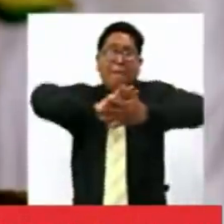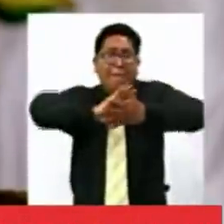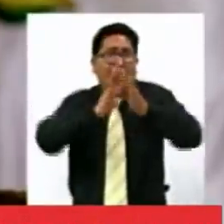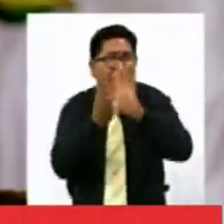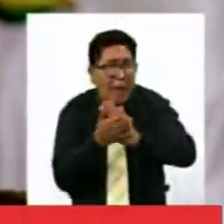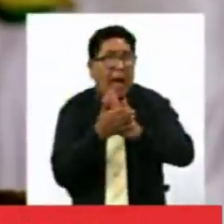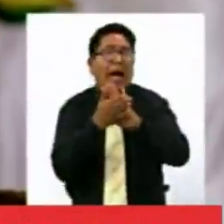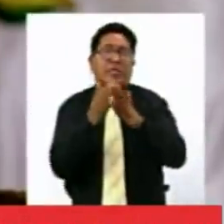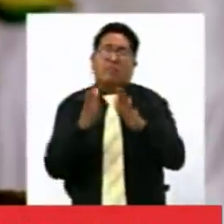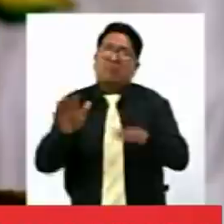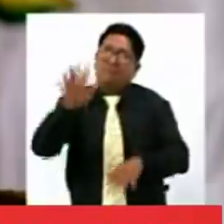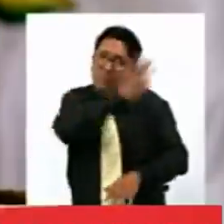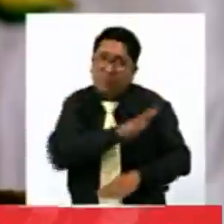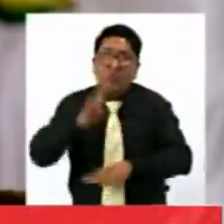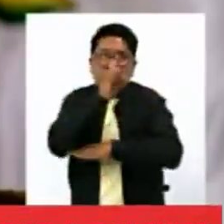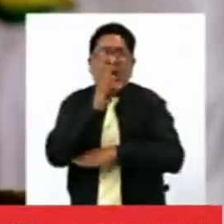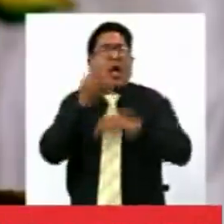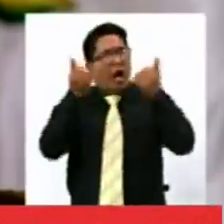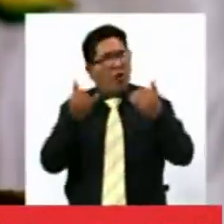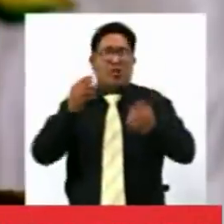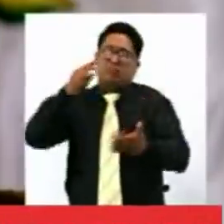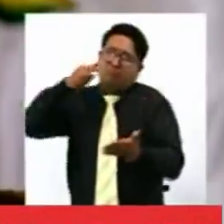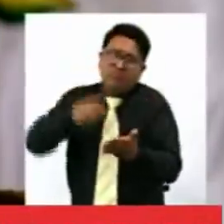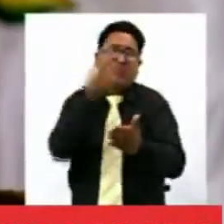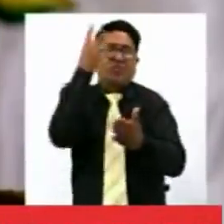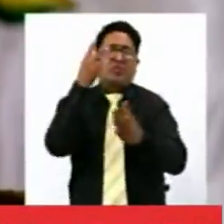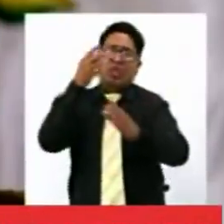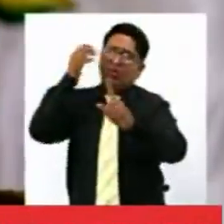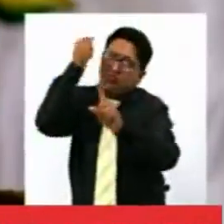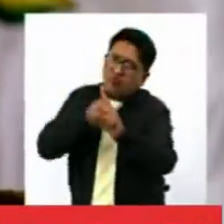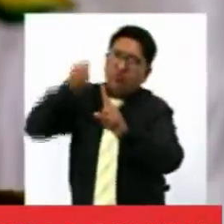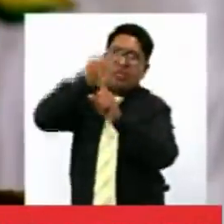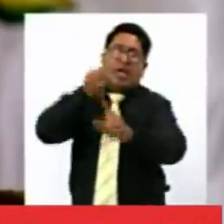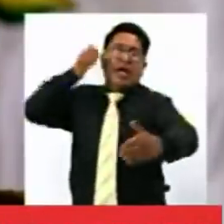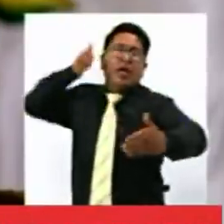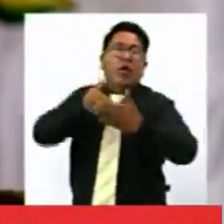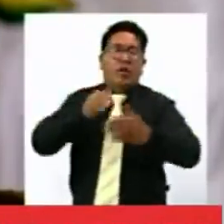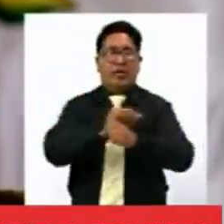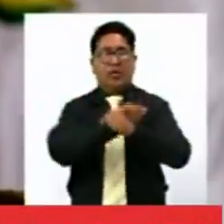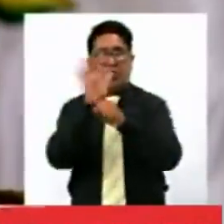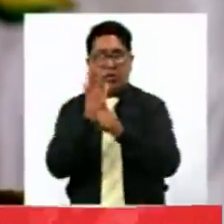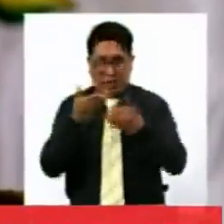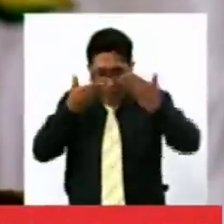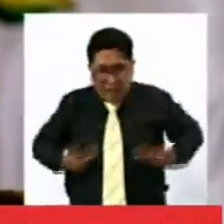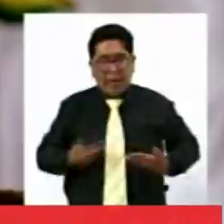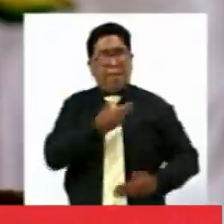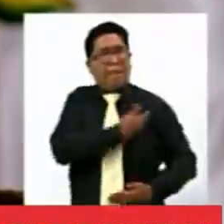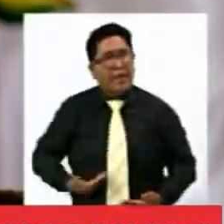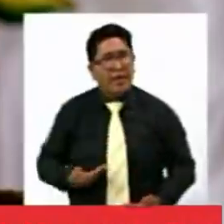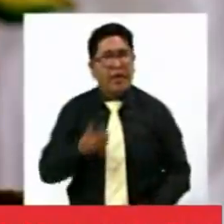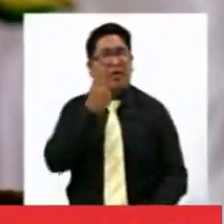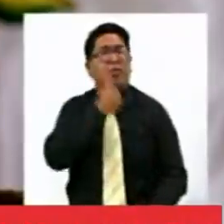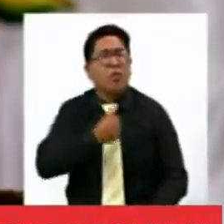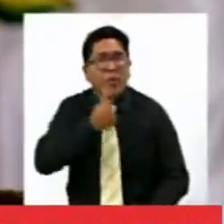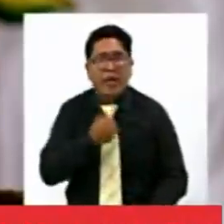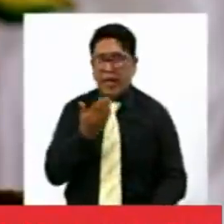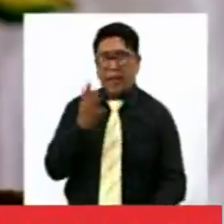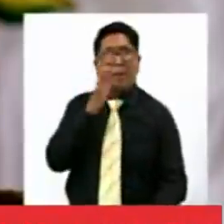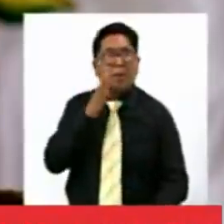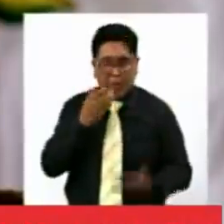luchar contra el coronavirus aquí estoy con ustedes como presidenta como mujer como madre